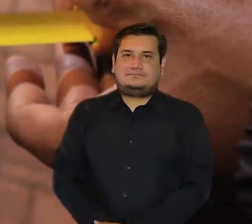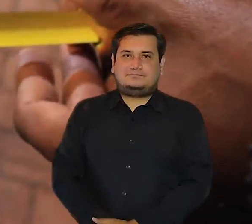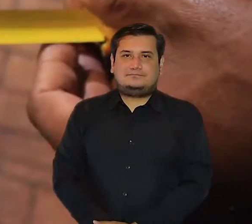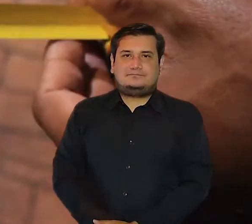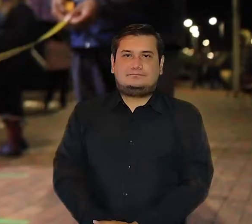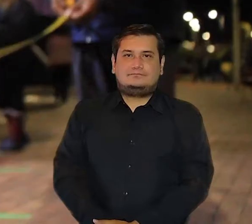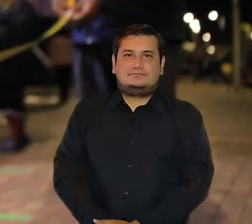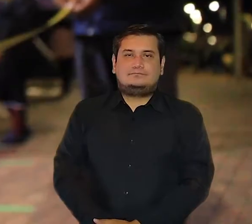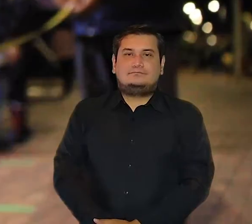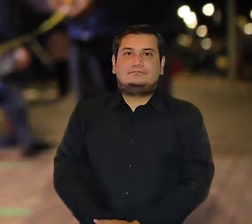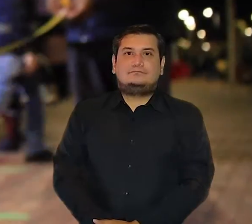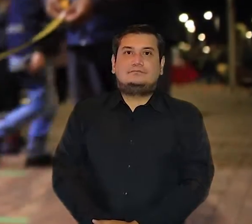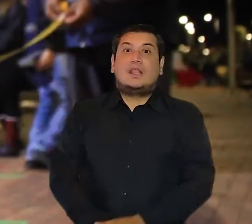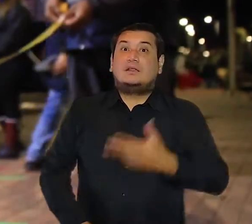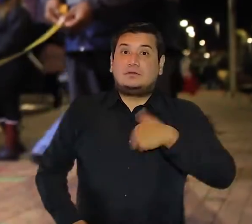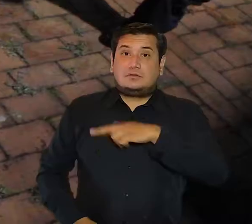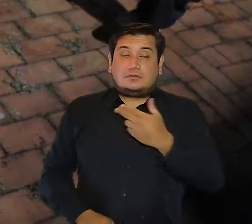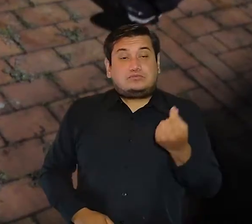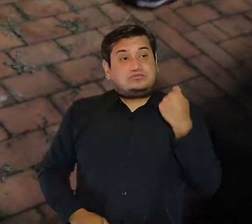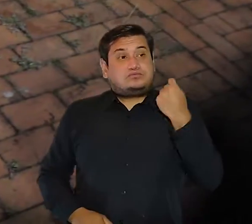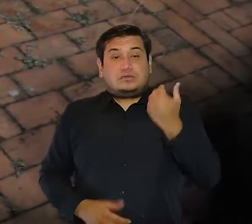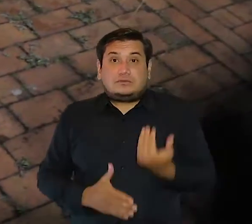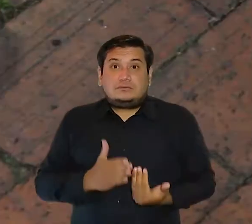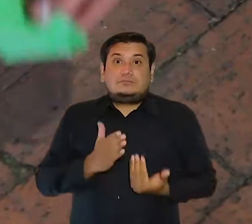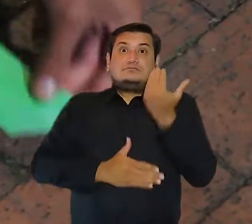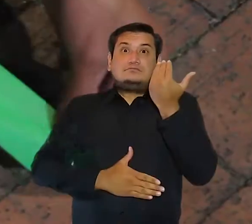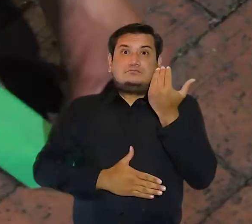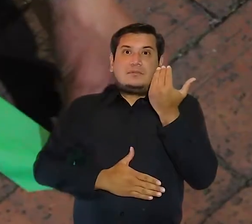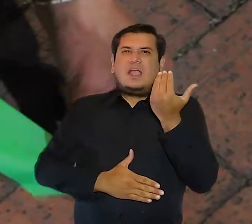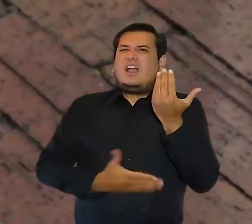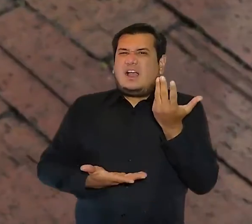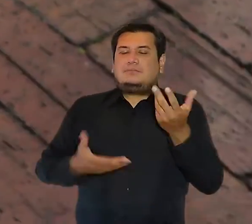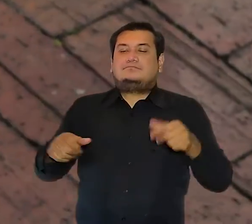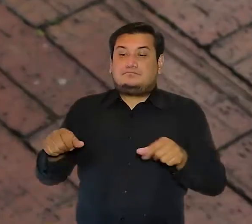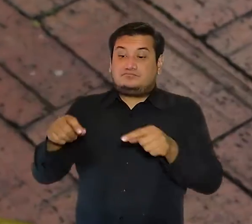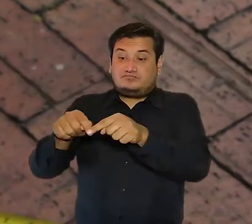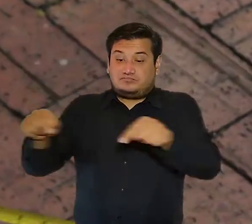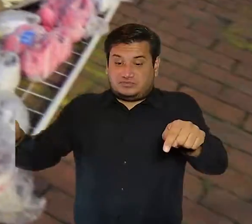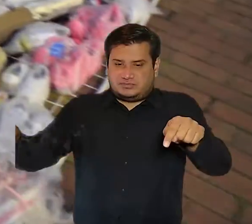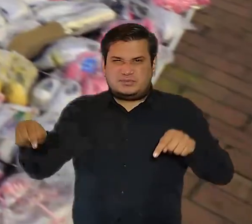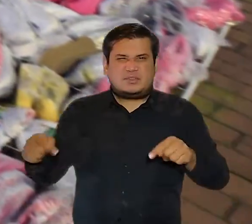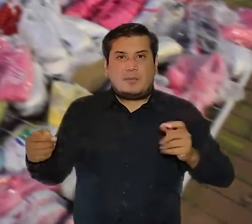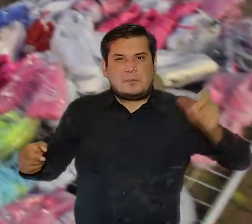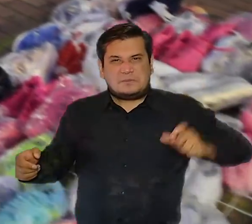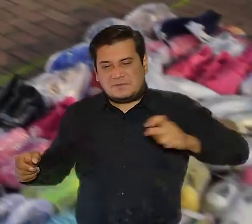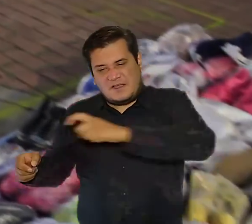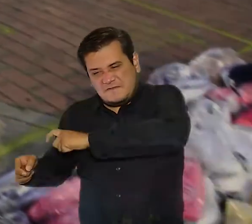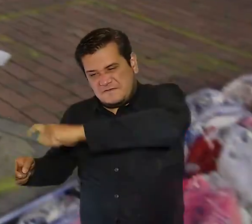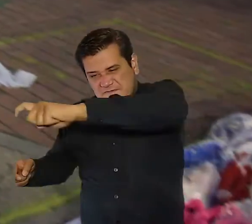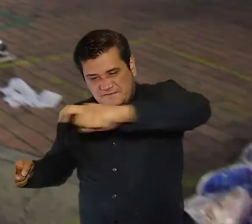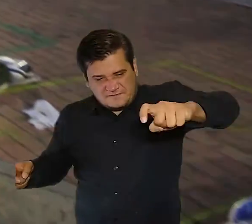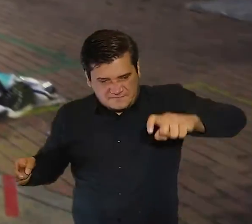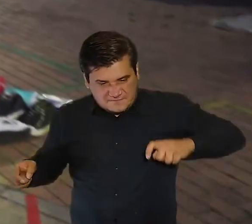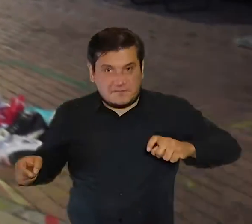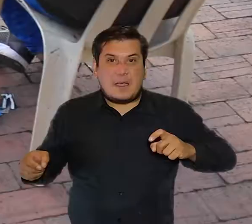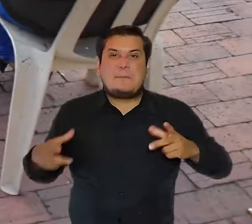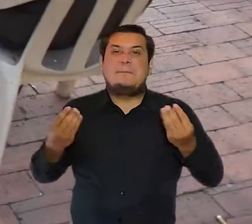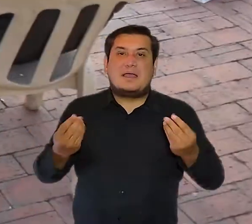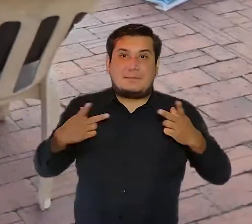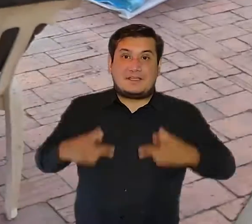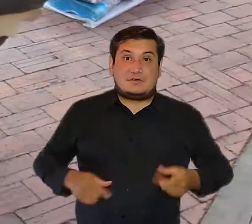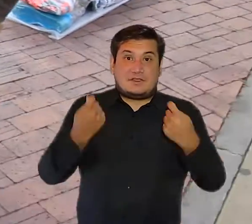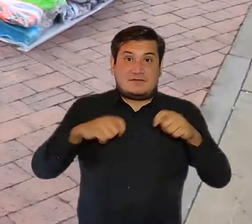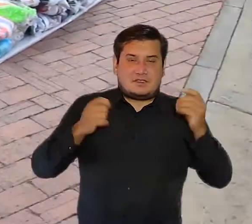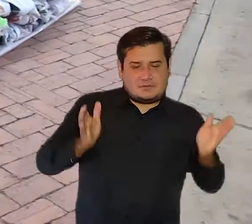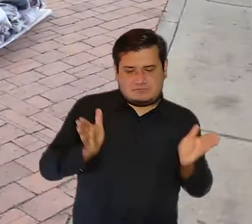La cual inicialmente ha sido demarcada para que nuestros vendedores se ubiquen en una